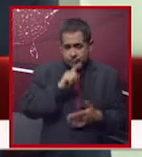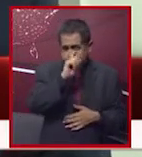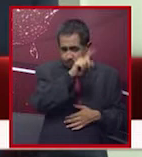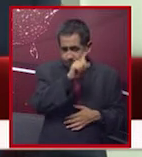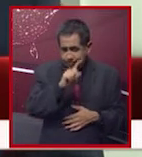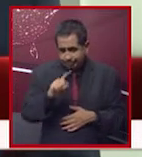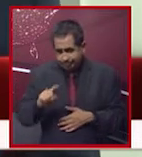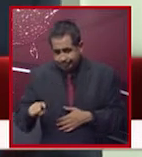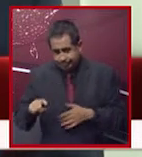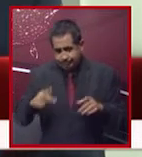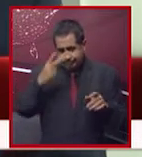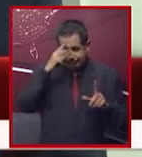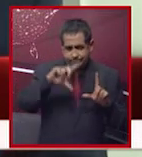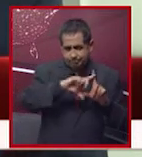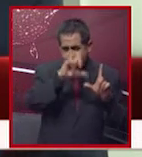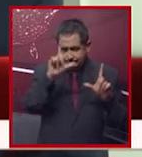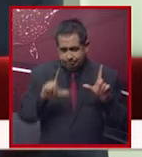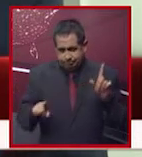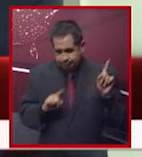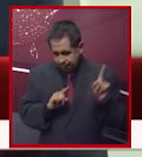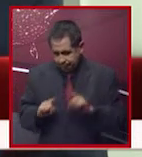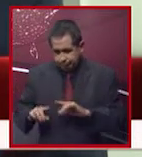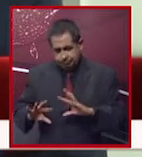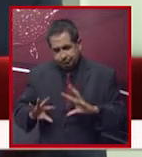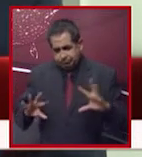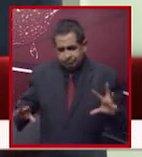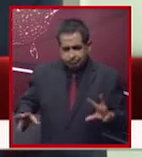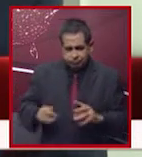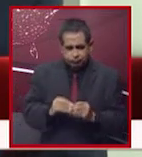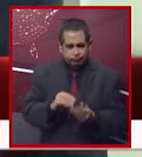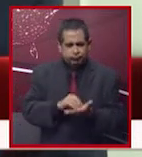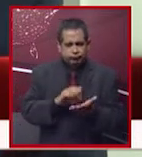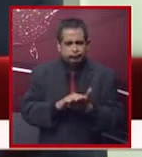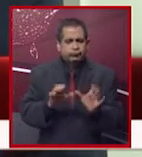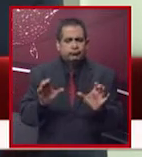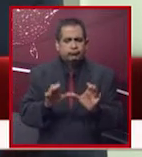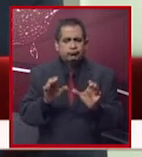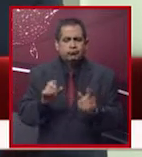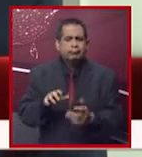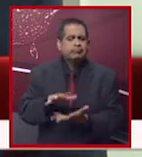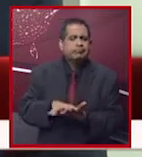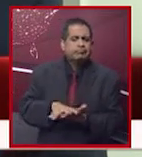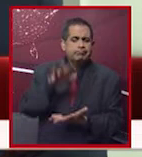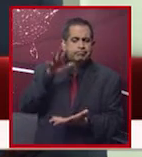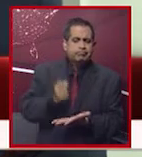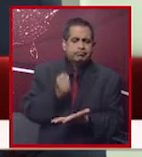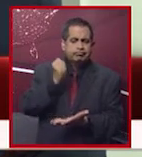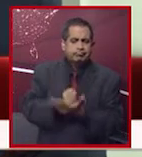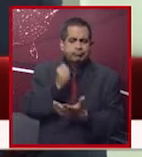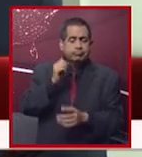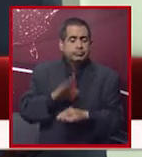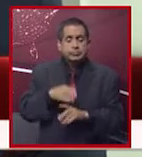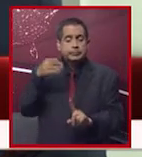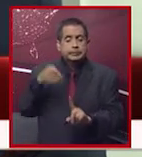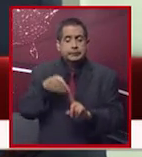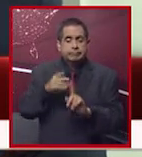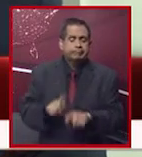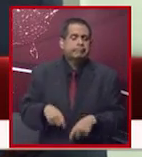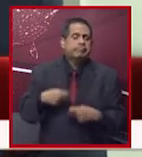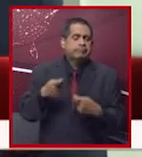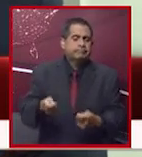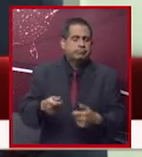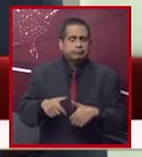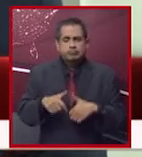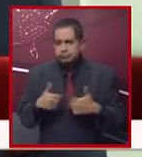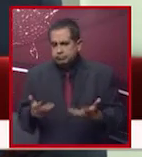la geografía del país, se da la constancia de mayoría al candidato más votado. Así que